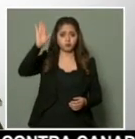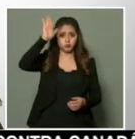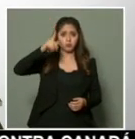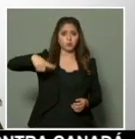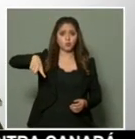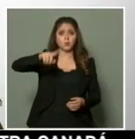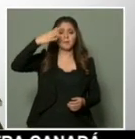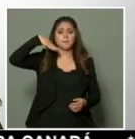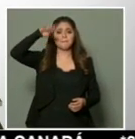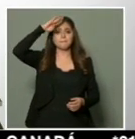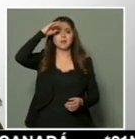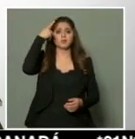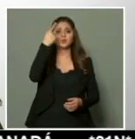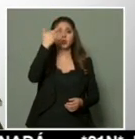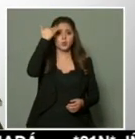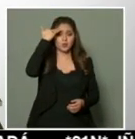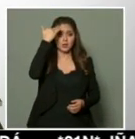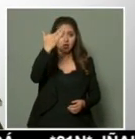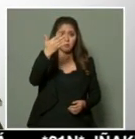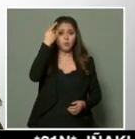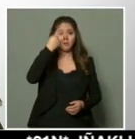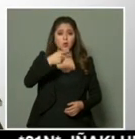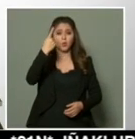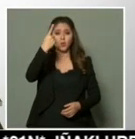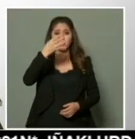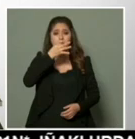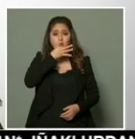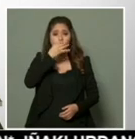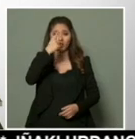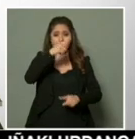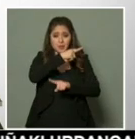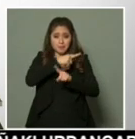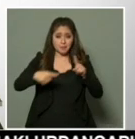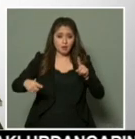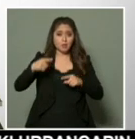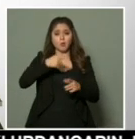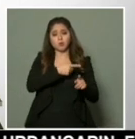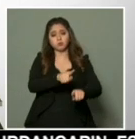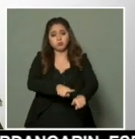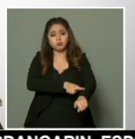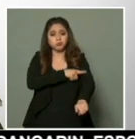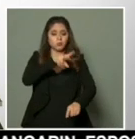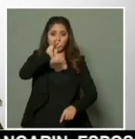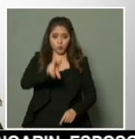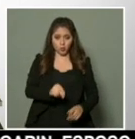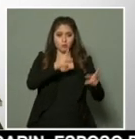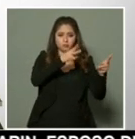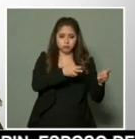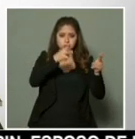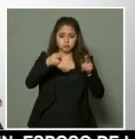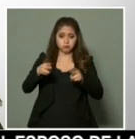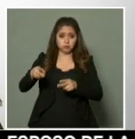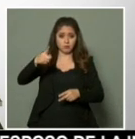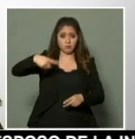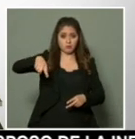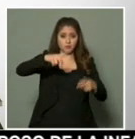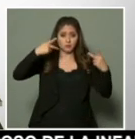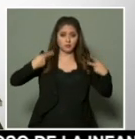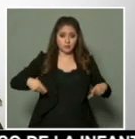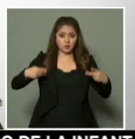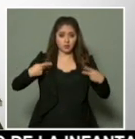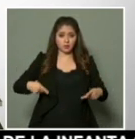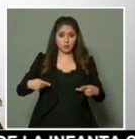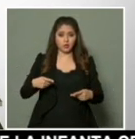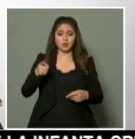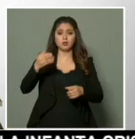alcaldía de Iztapalapa, candidatos que atendieron el llamado del Instituto Electoral de la Ciudad de México para discutir y presentar propuestas en temas de